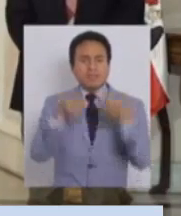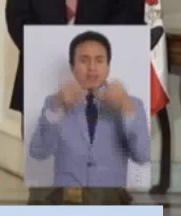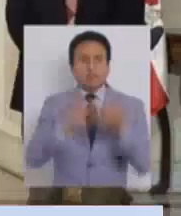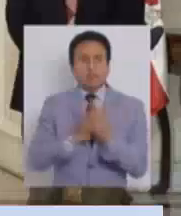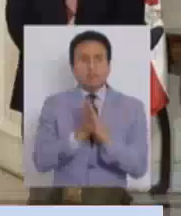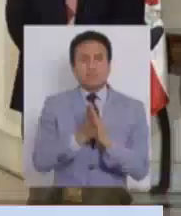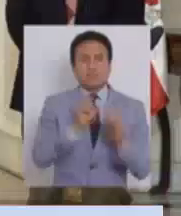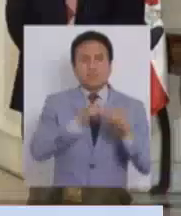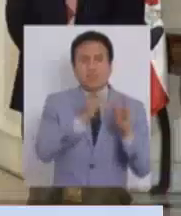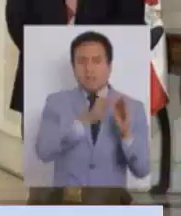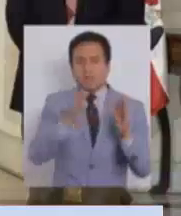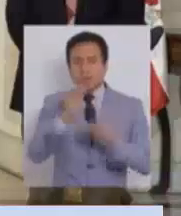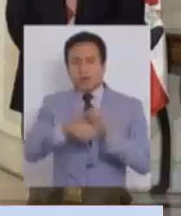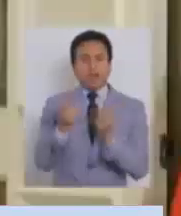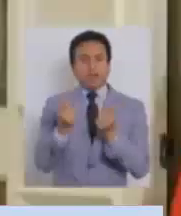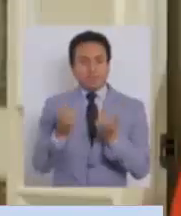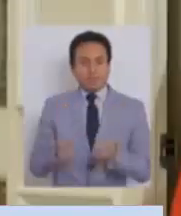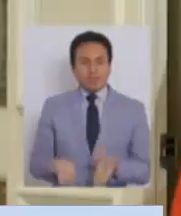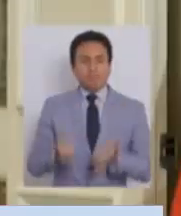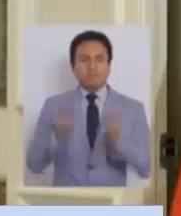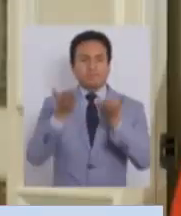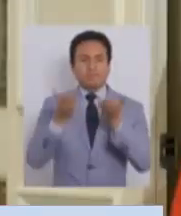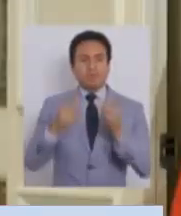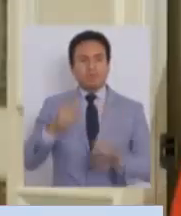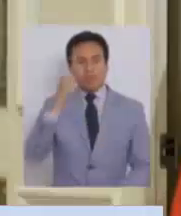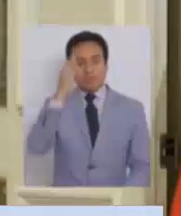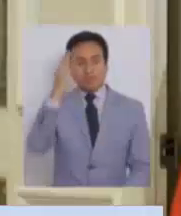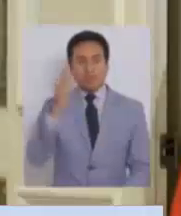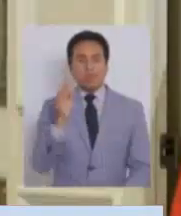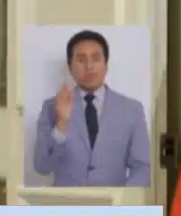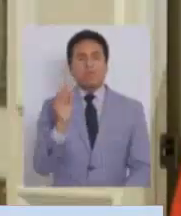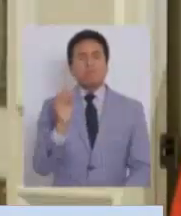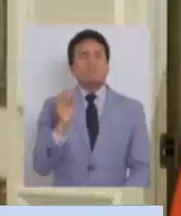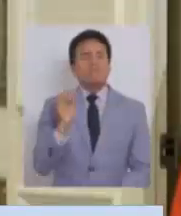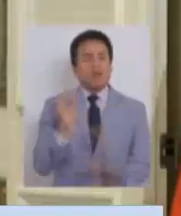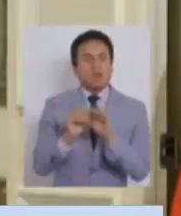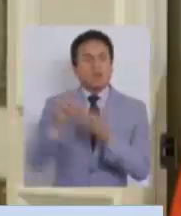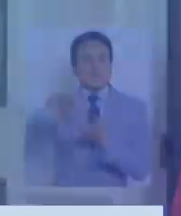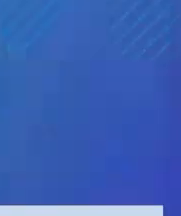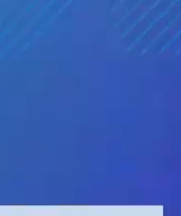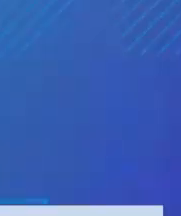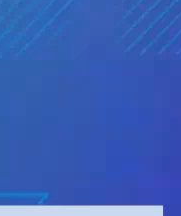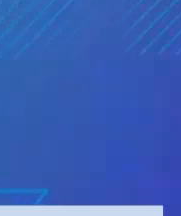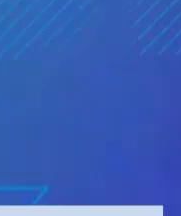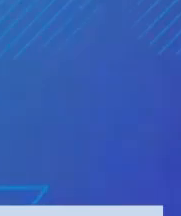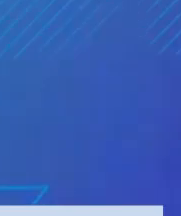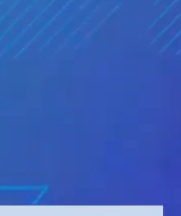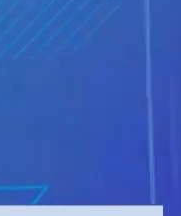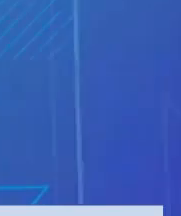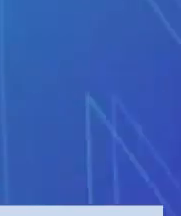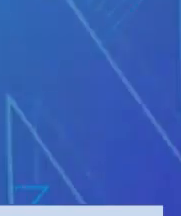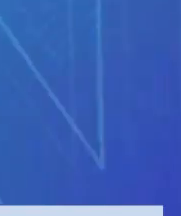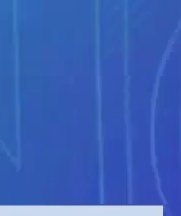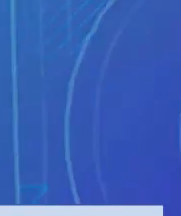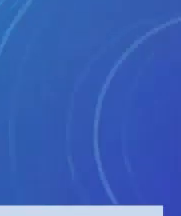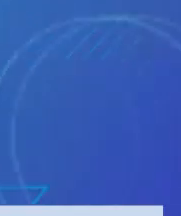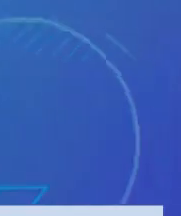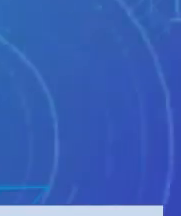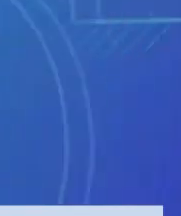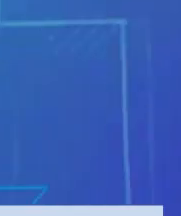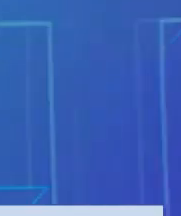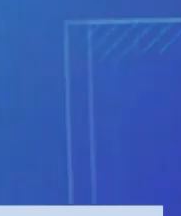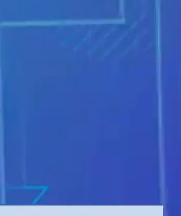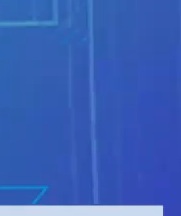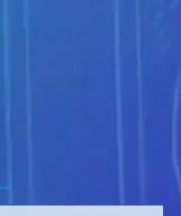para salir del helicóptero y de esta manera Se confirma Entonces el fallecimiento del expresidente chileno Sebastián Piñera es una información en